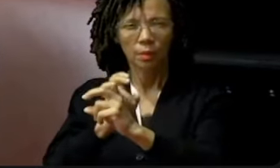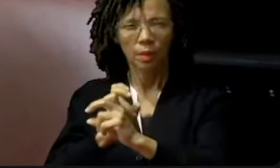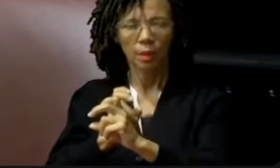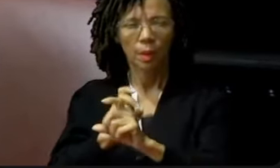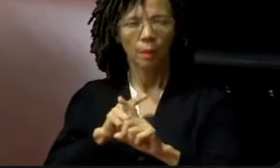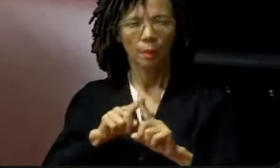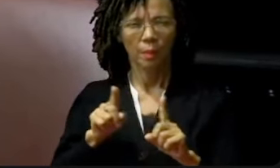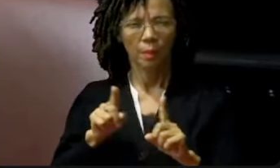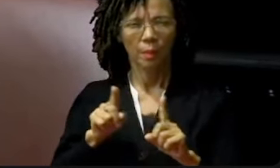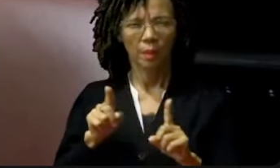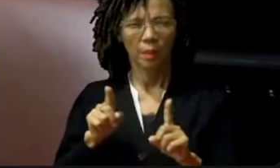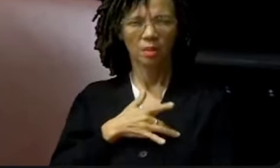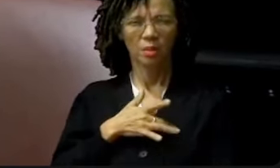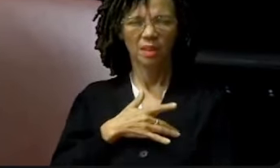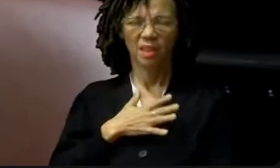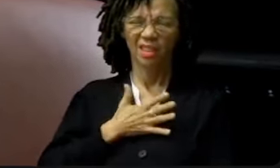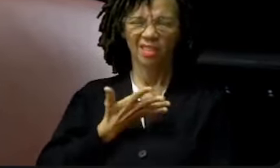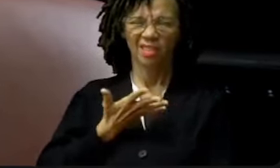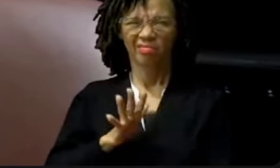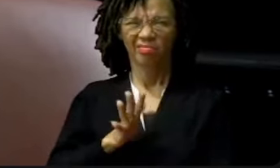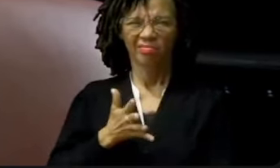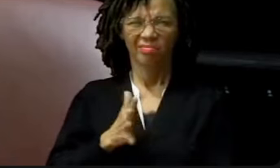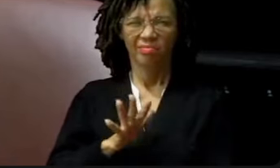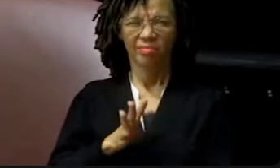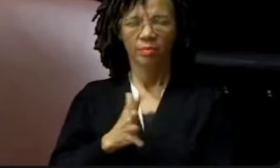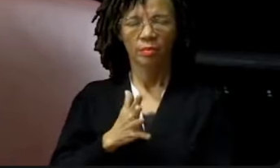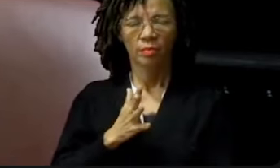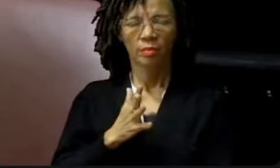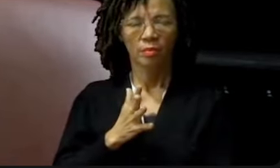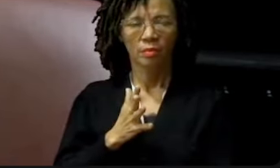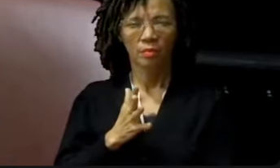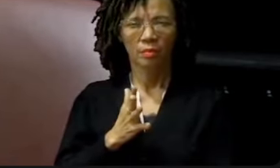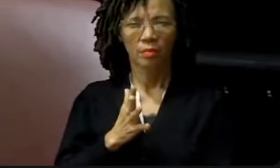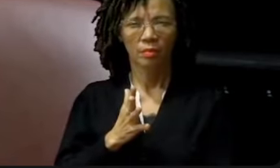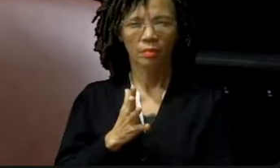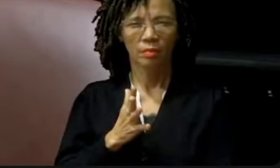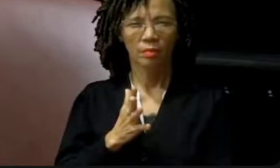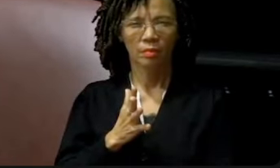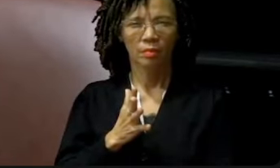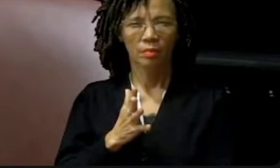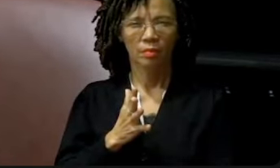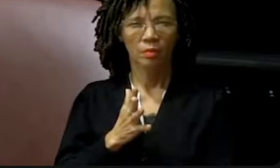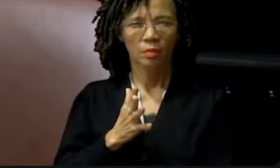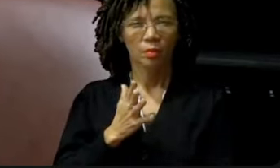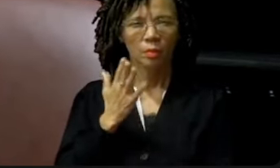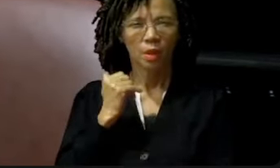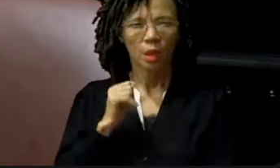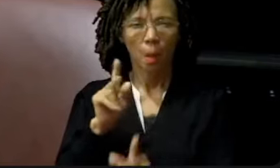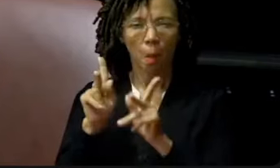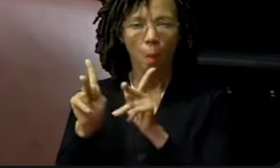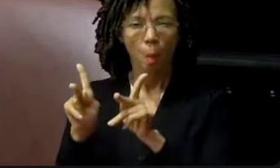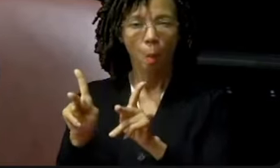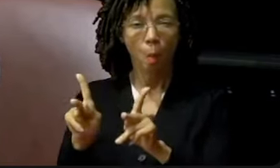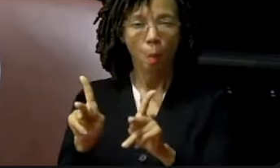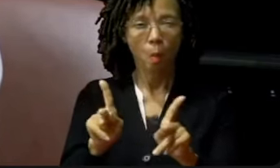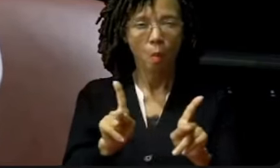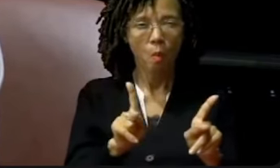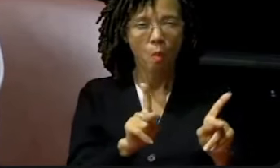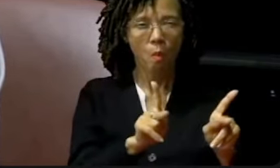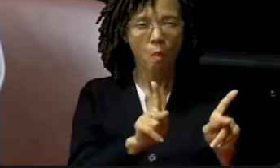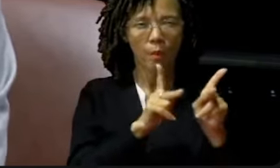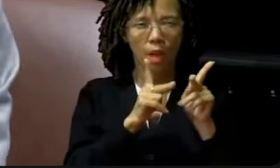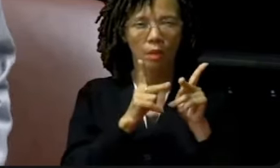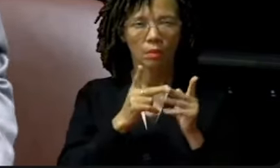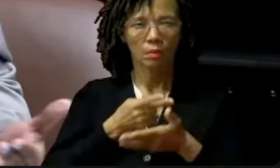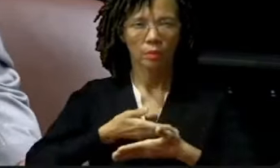mal, presidente, por el tema de que, si bien es cierto, no hay un plan de ejecución en tal